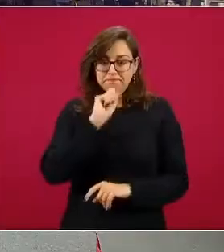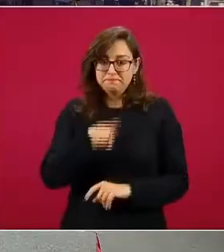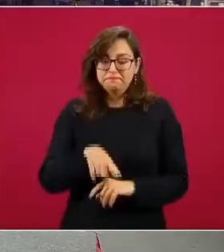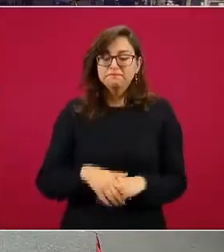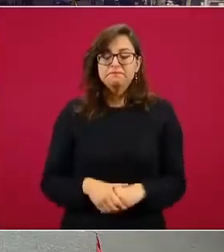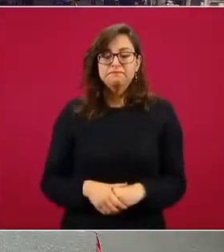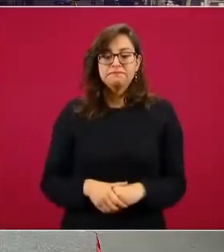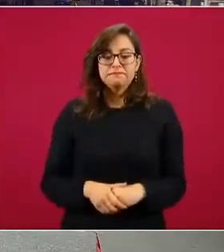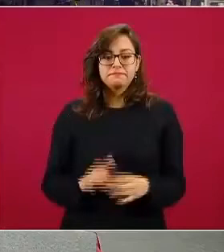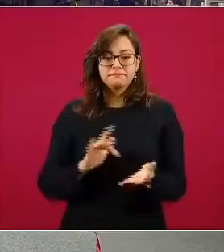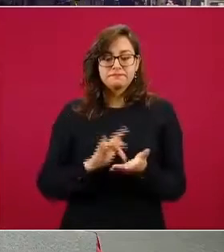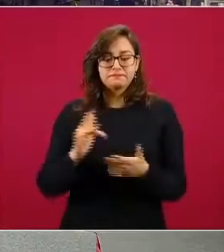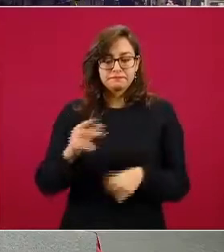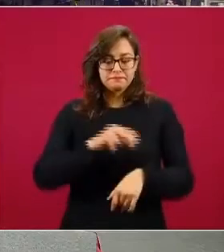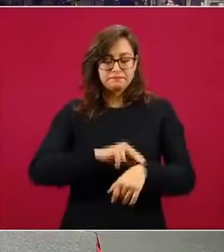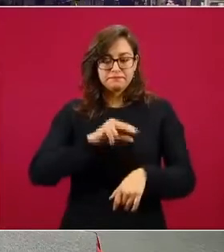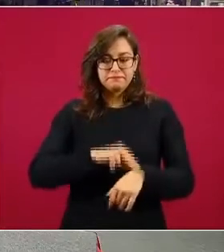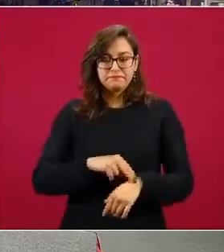Doctor Cortés.